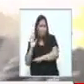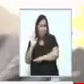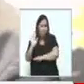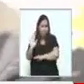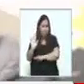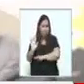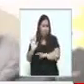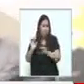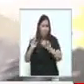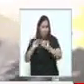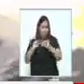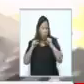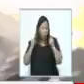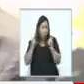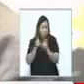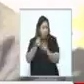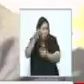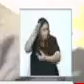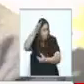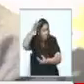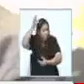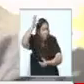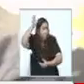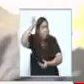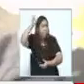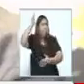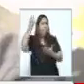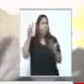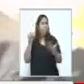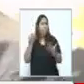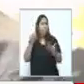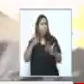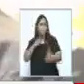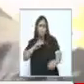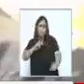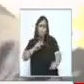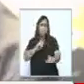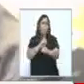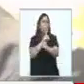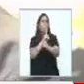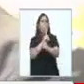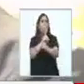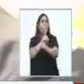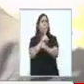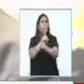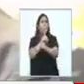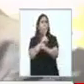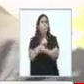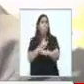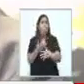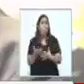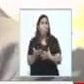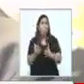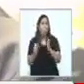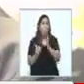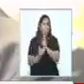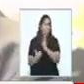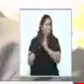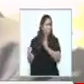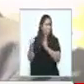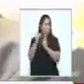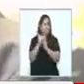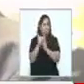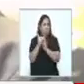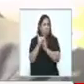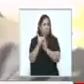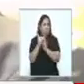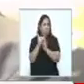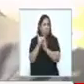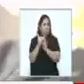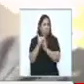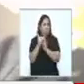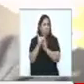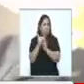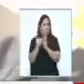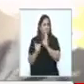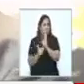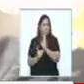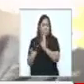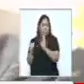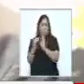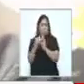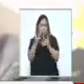boliviano en las calles defendiendo su proceso. Hay millones, como dijo Tupac